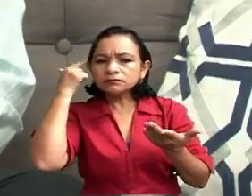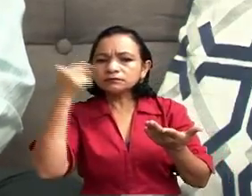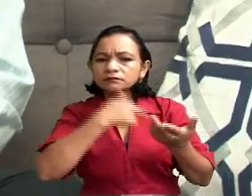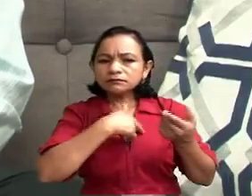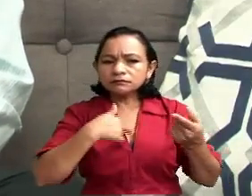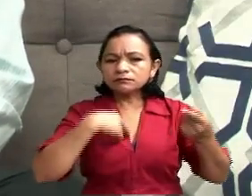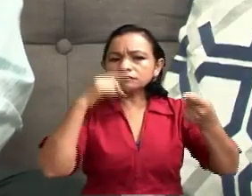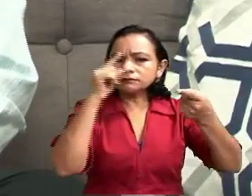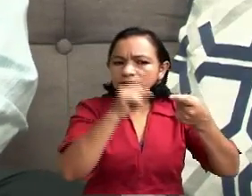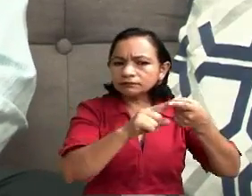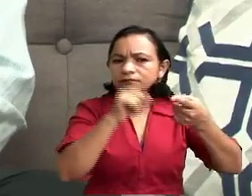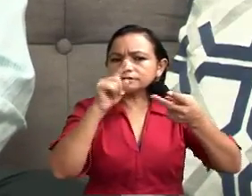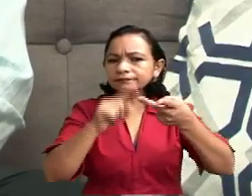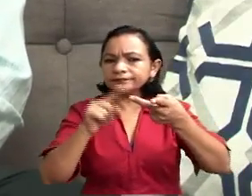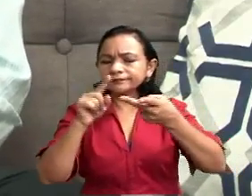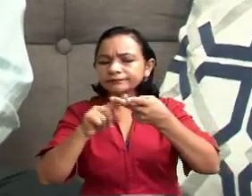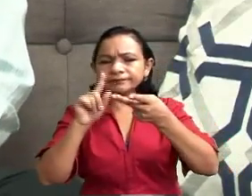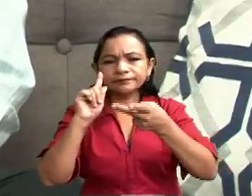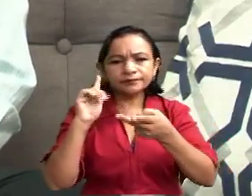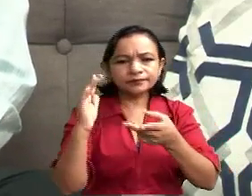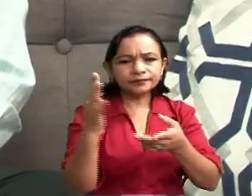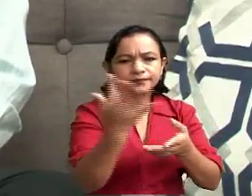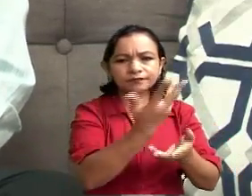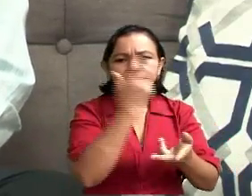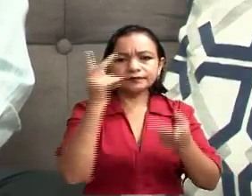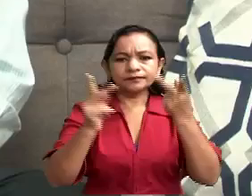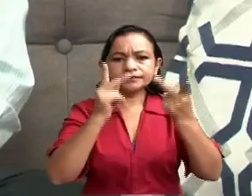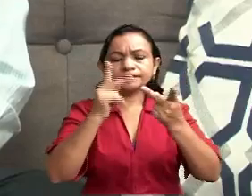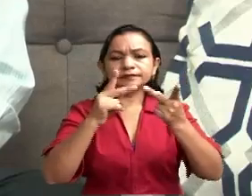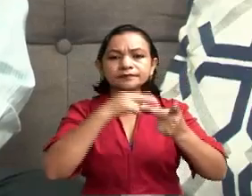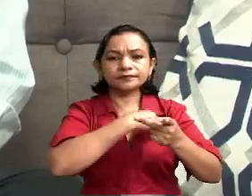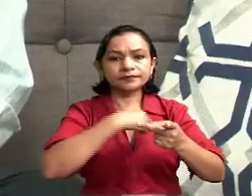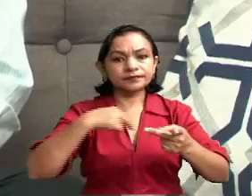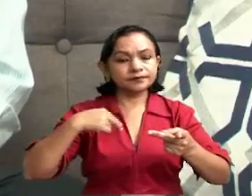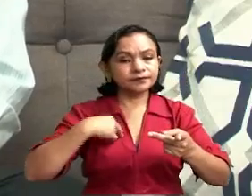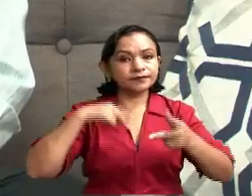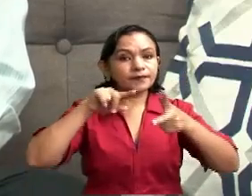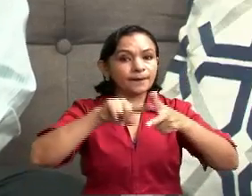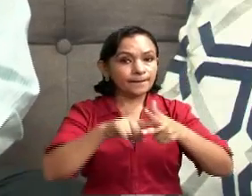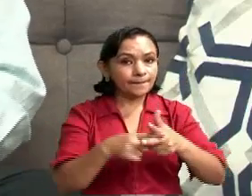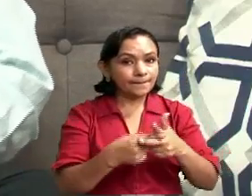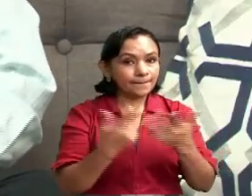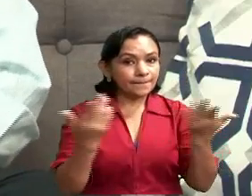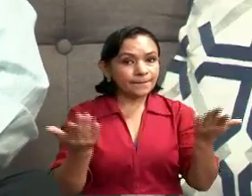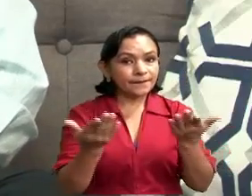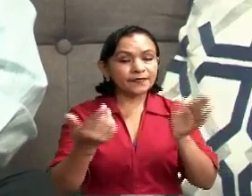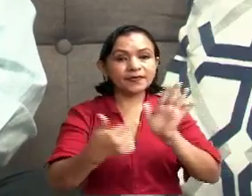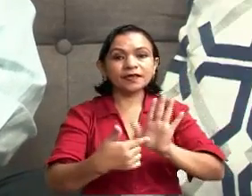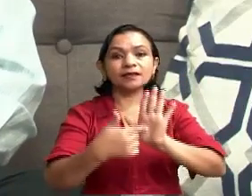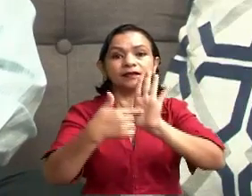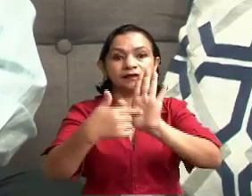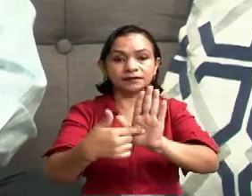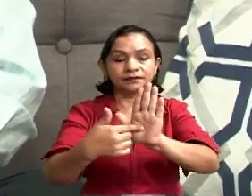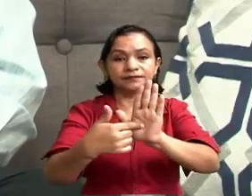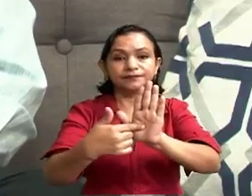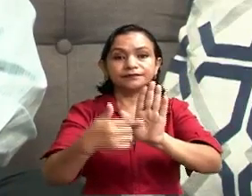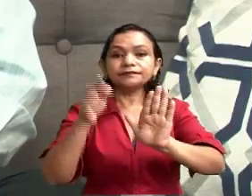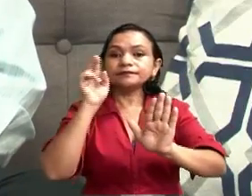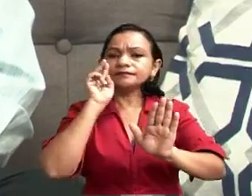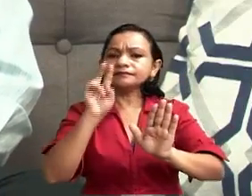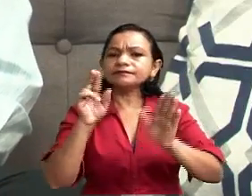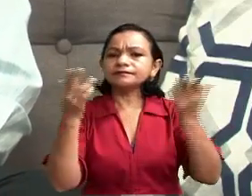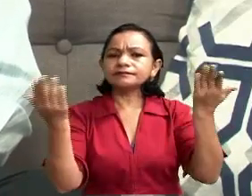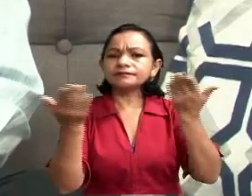medidas de carácter integral que van desde medidas, por ejemplo, que tienen que ver